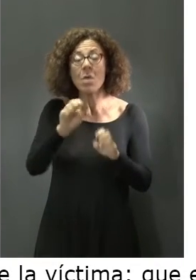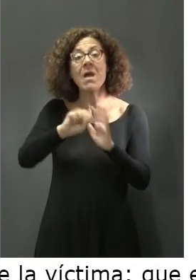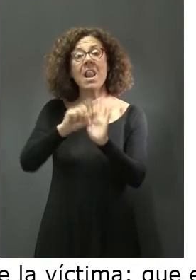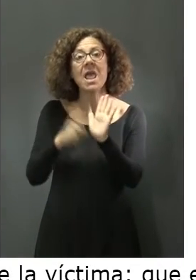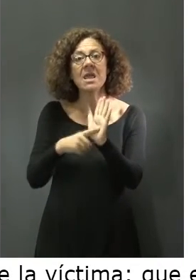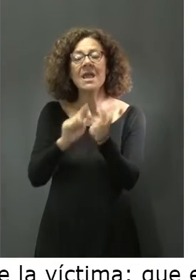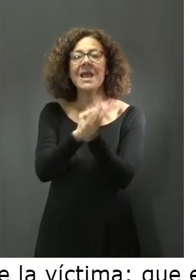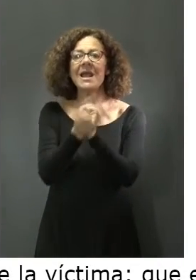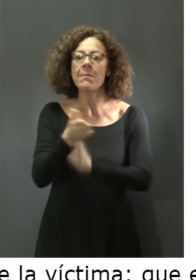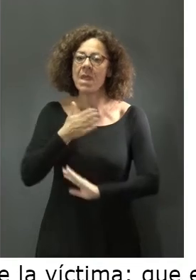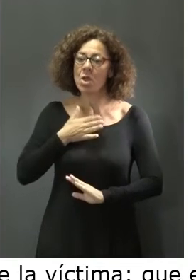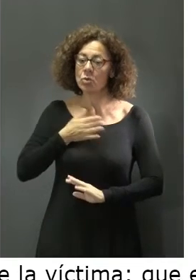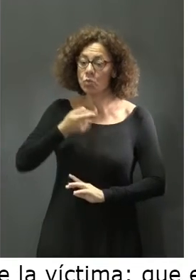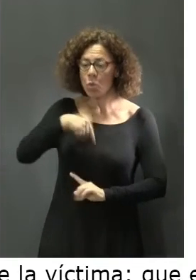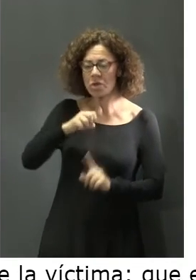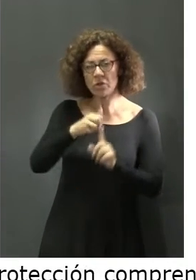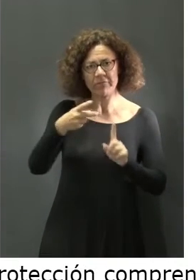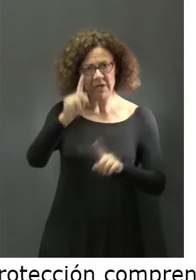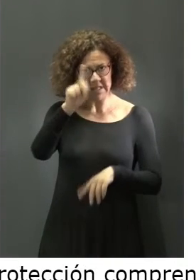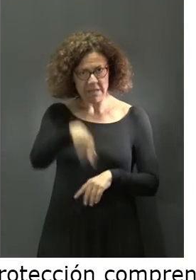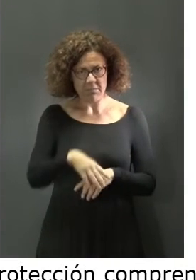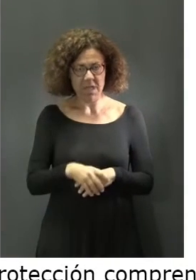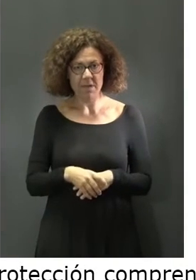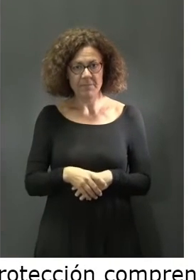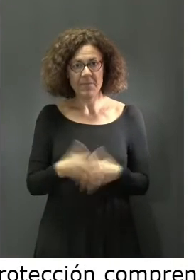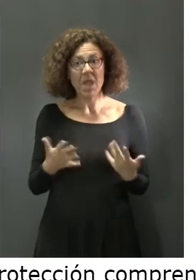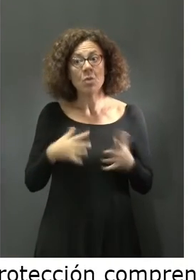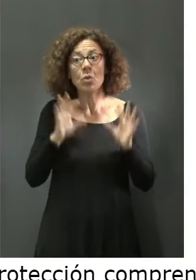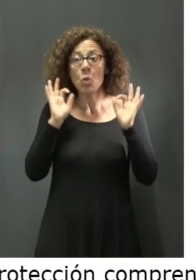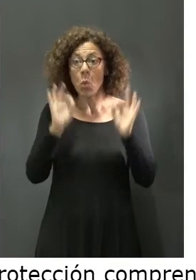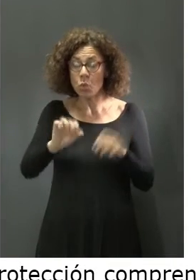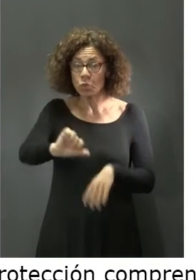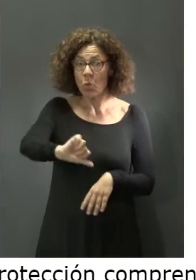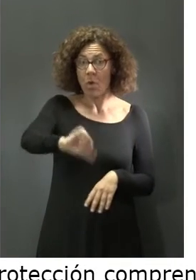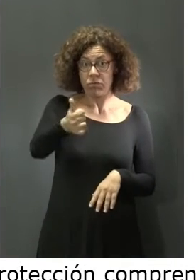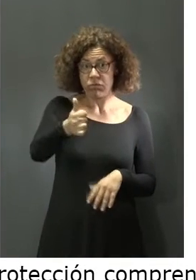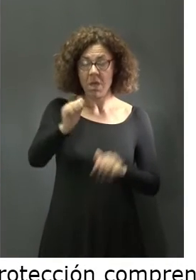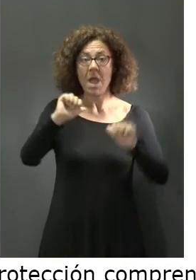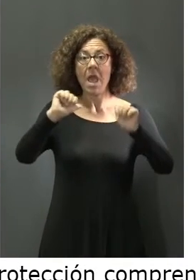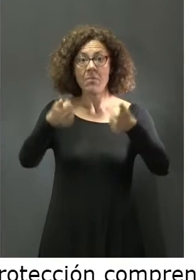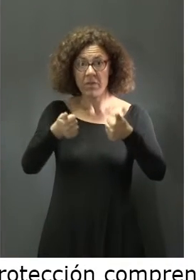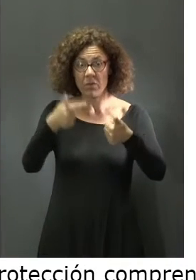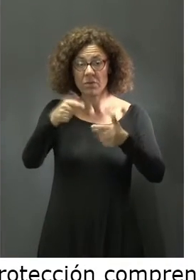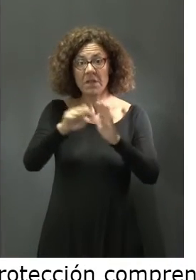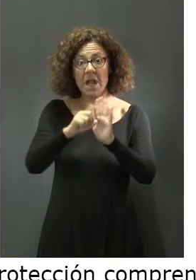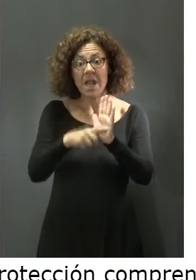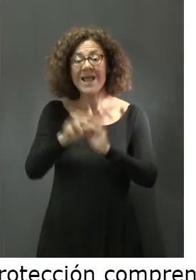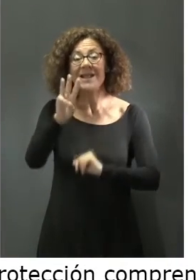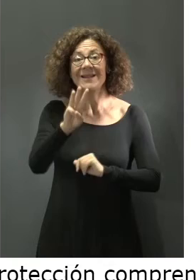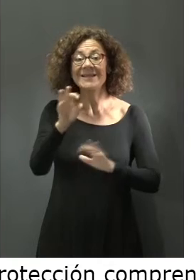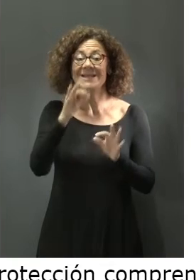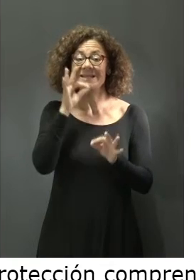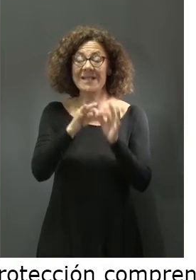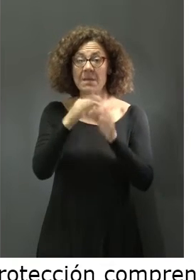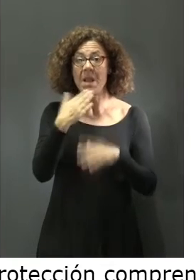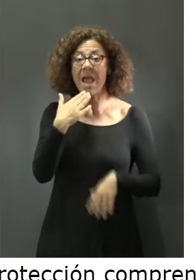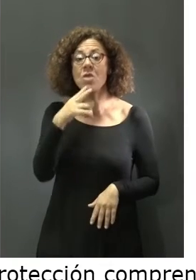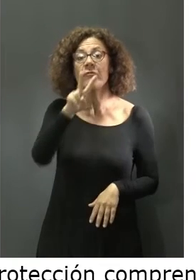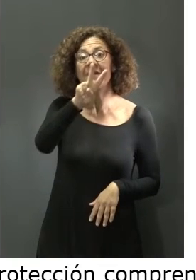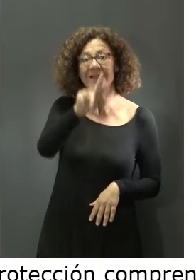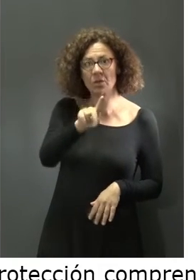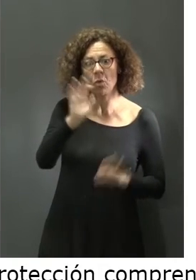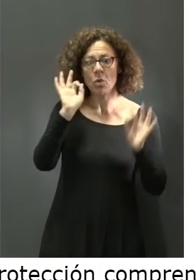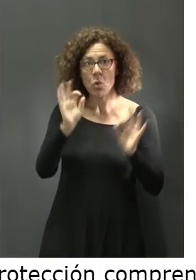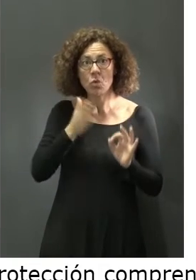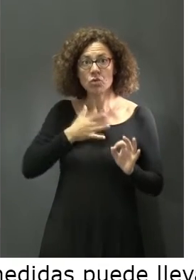que cambia es nuestro enfoque también. Y fue nada más aprobarse, entrar en vigor, mejor dicho, el 3 de septiembre del año 21, cuando desde